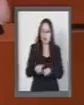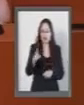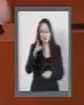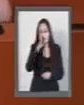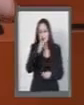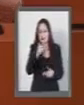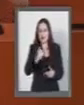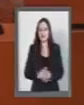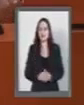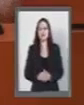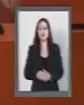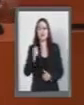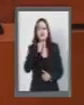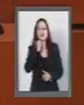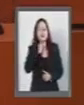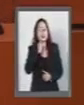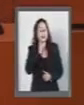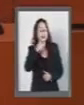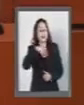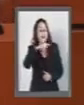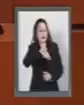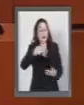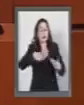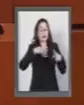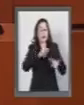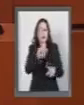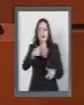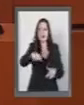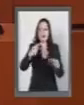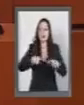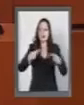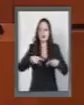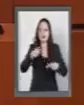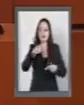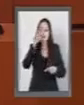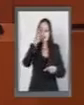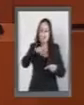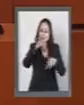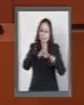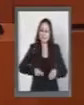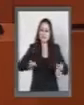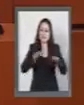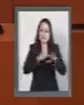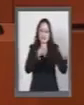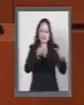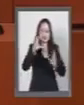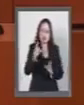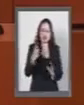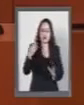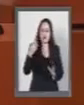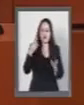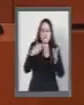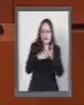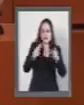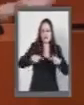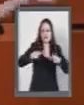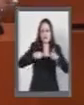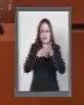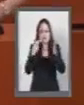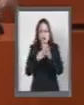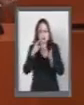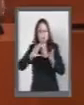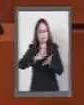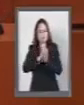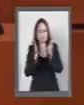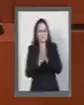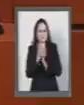quienes dicen representar a los ciudadanos, que lo sepan los 300, los 630 mil firmantes, jugaron